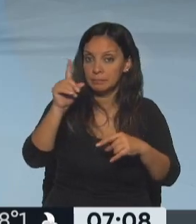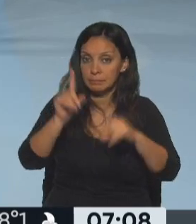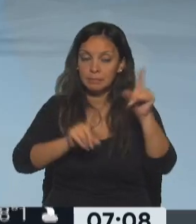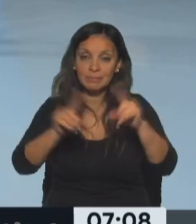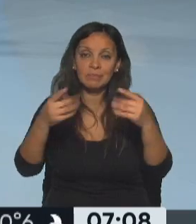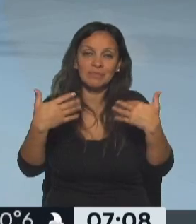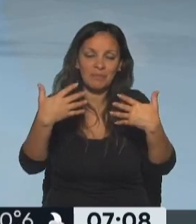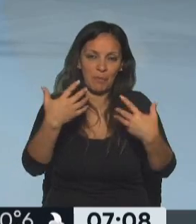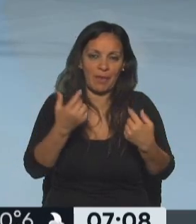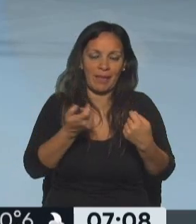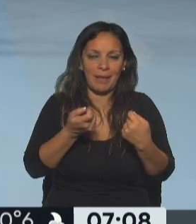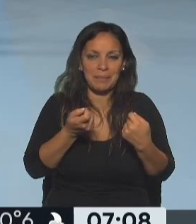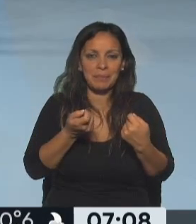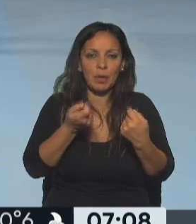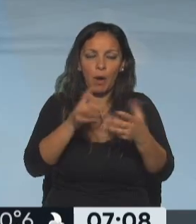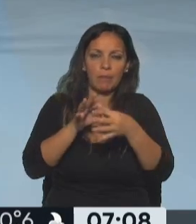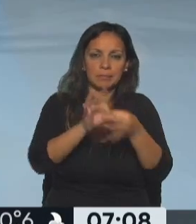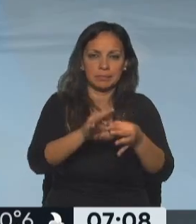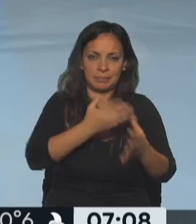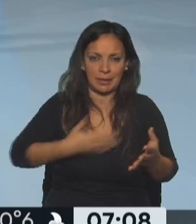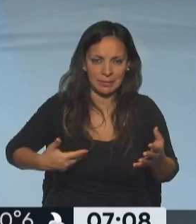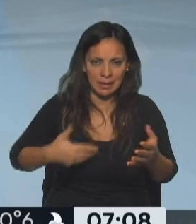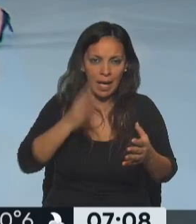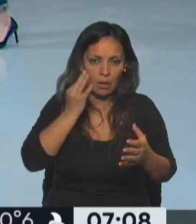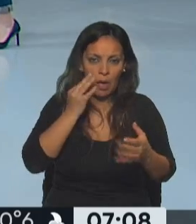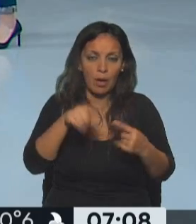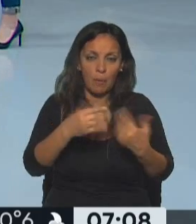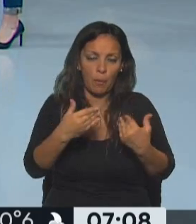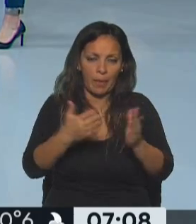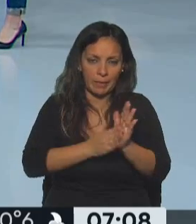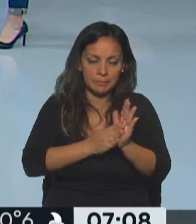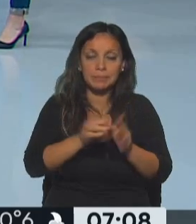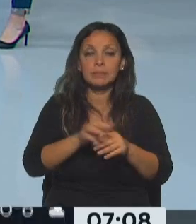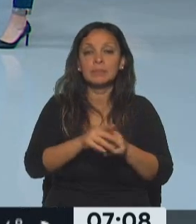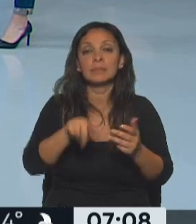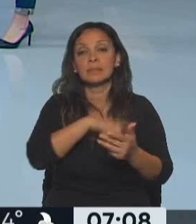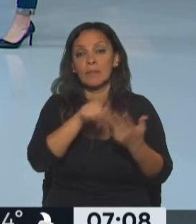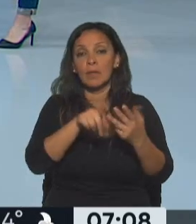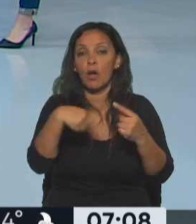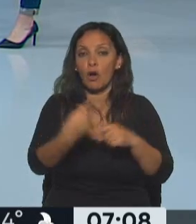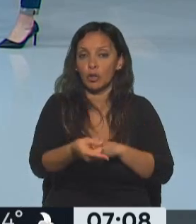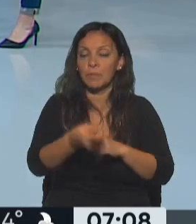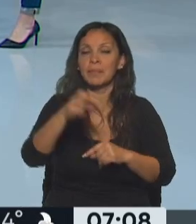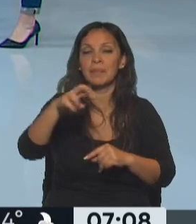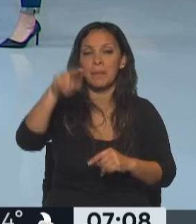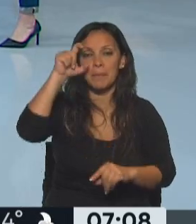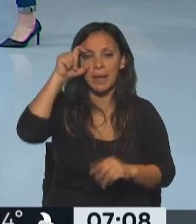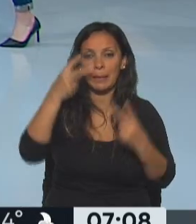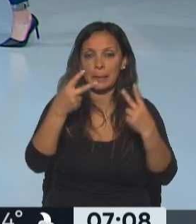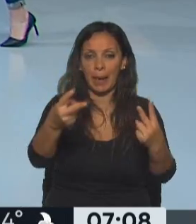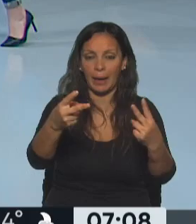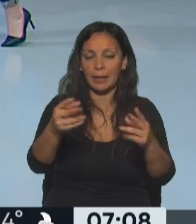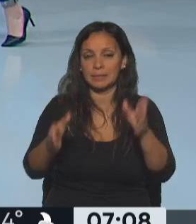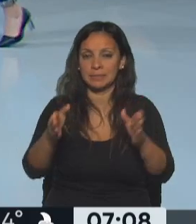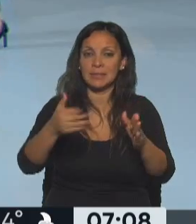pueda institucionalizarlo a partir del monotributo y hoy no tiene la posibilidad. El previaje en su 5ª edición durante septiembre y